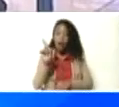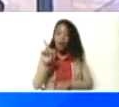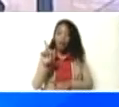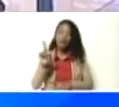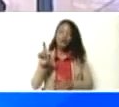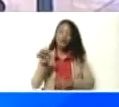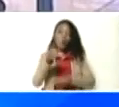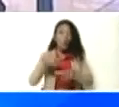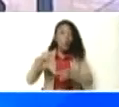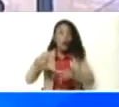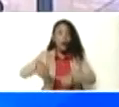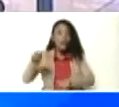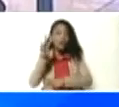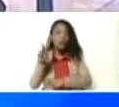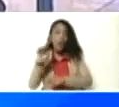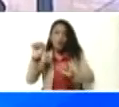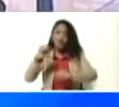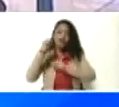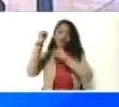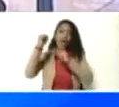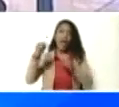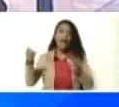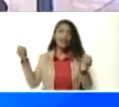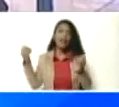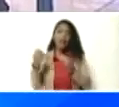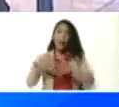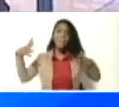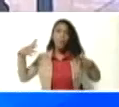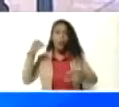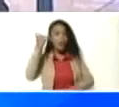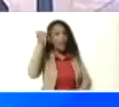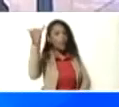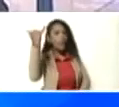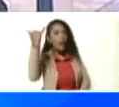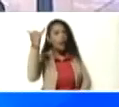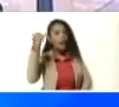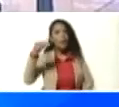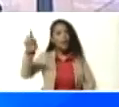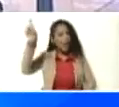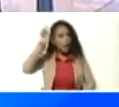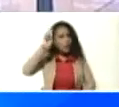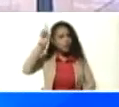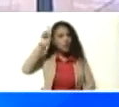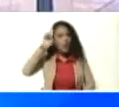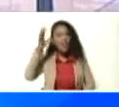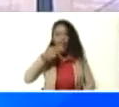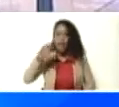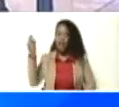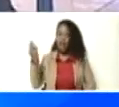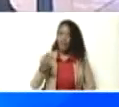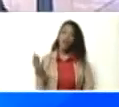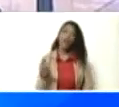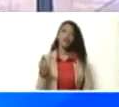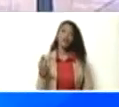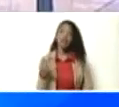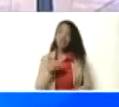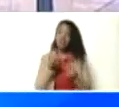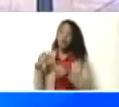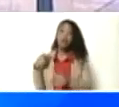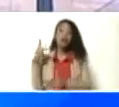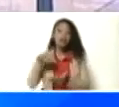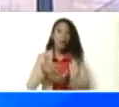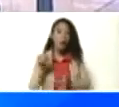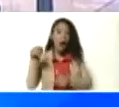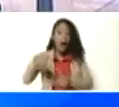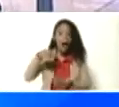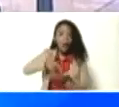Venezuela habíamos triunfado en el campo de las ideas, de las razones, de las verdades. Así que cuando llegamos a